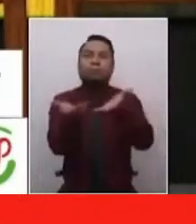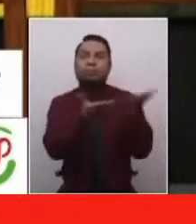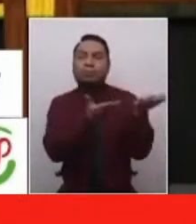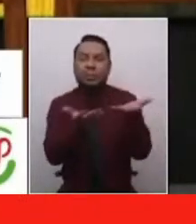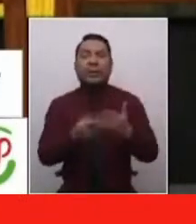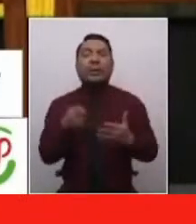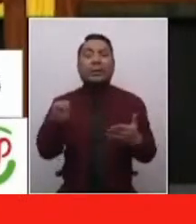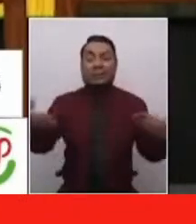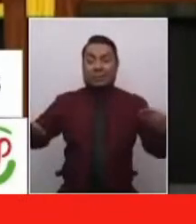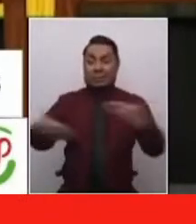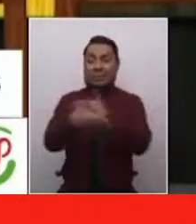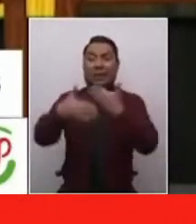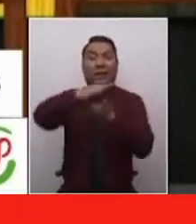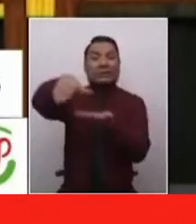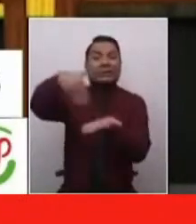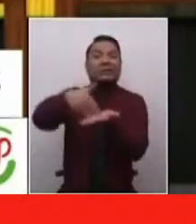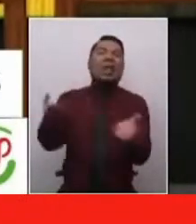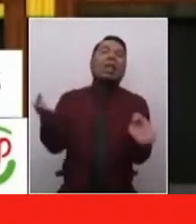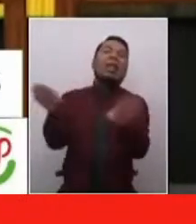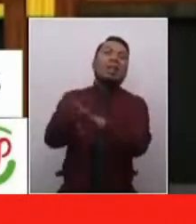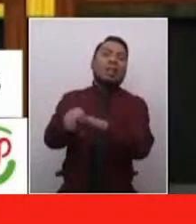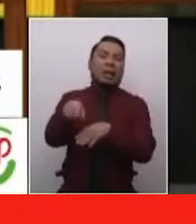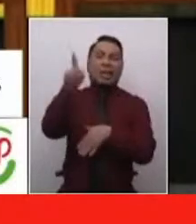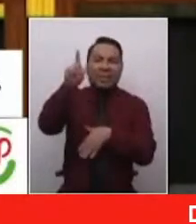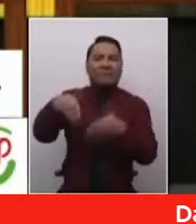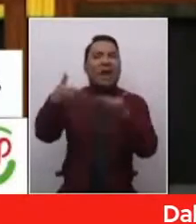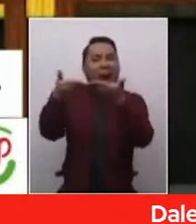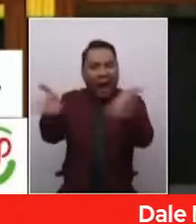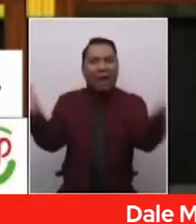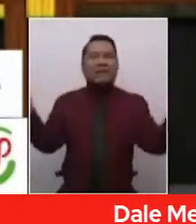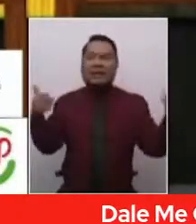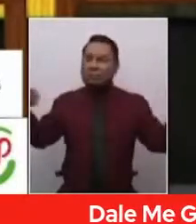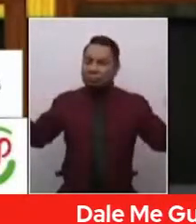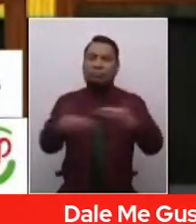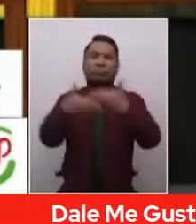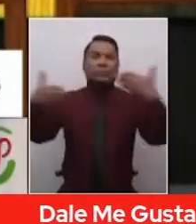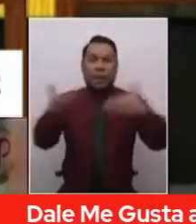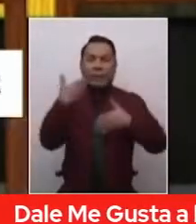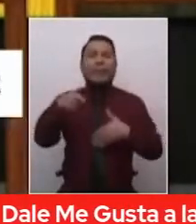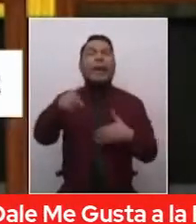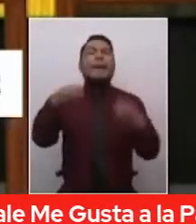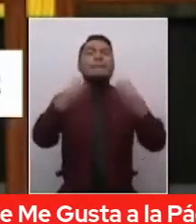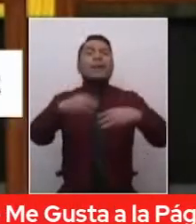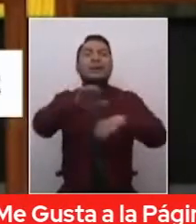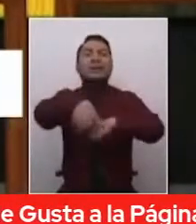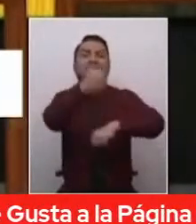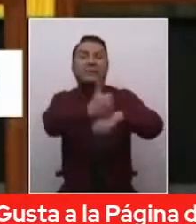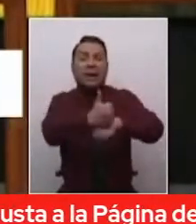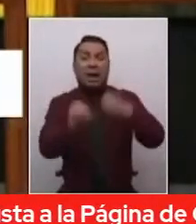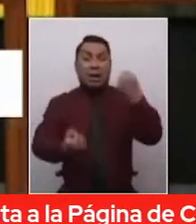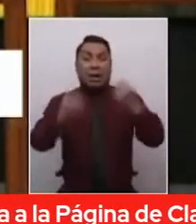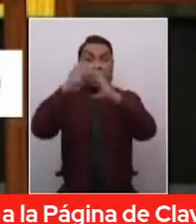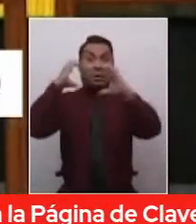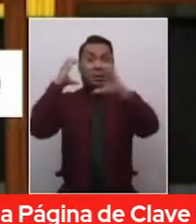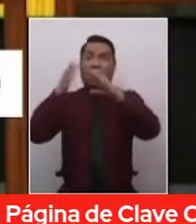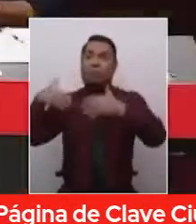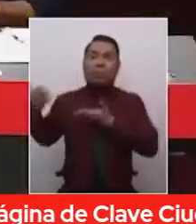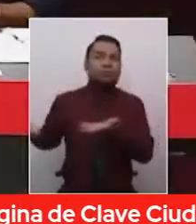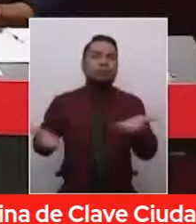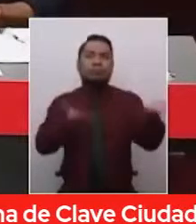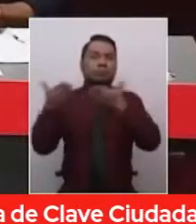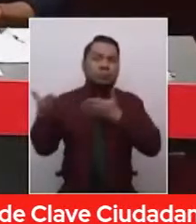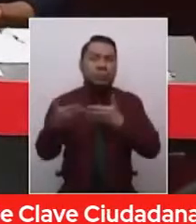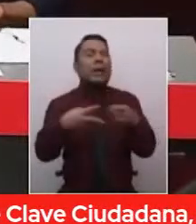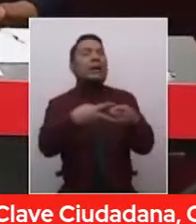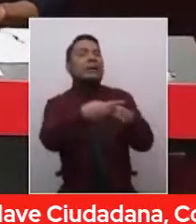tenemos cerrada la carretera central injustamente. Hay que reabrirla para que funcione el mercado de Santa Anita y los camiones puedan pasar y el precio tiempo, de la